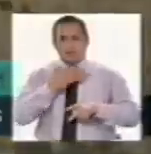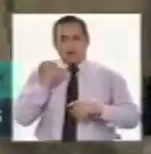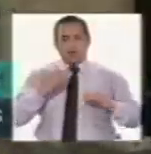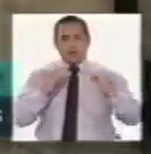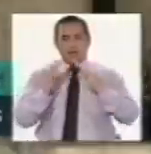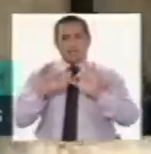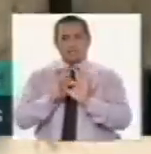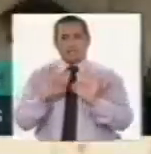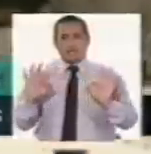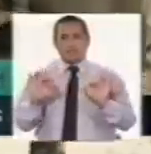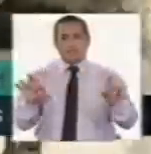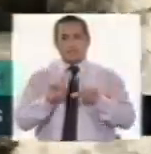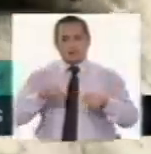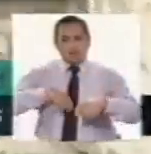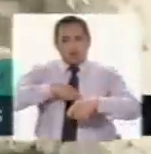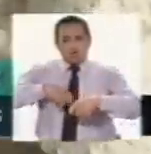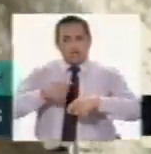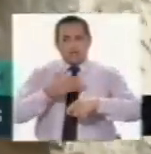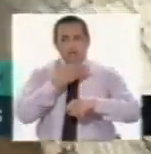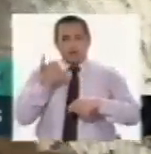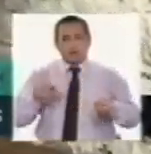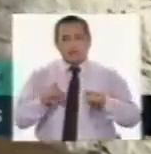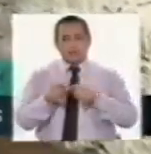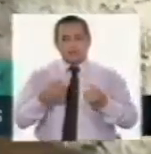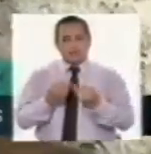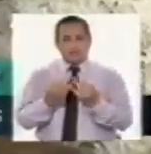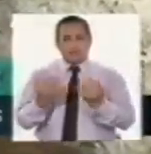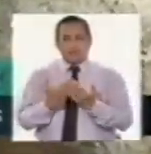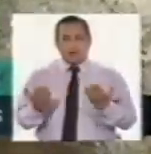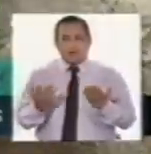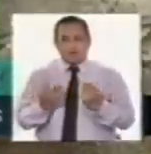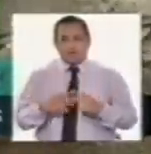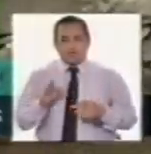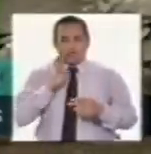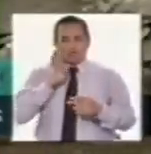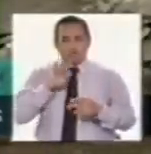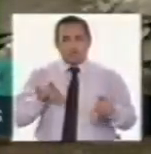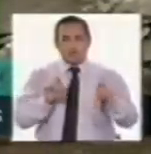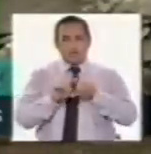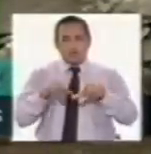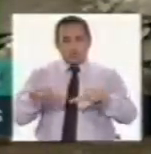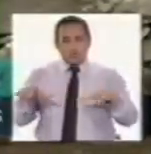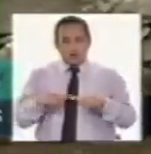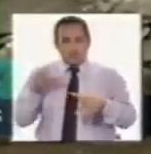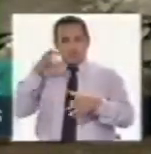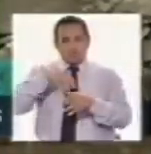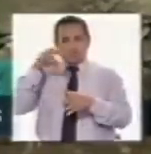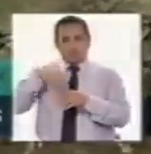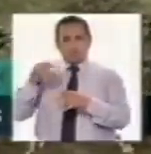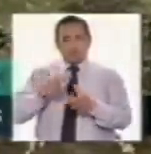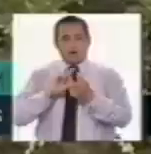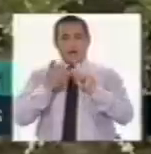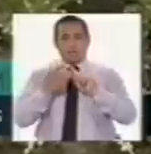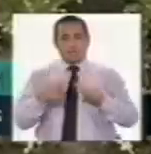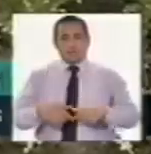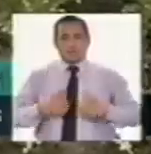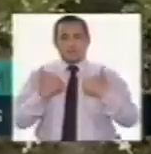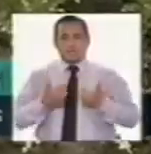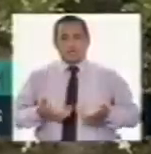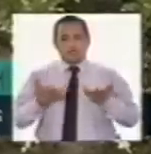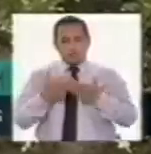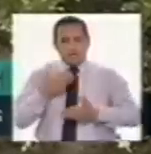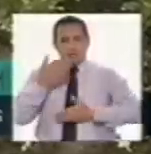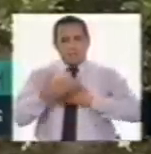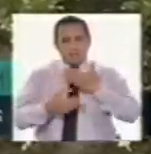saludable a través de una cocina mejorada el manejo de residuos sólidos y distribución de espacio un cambio de vida que los conlleva a